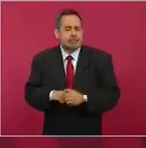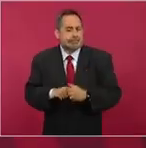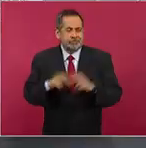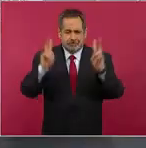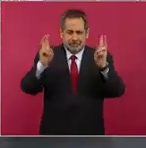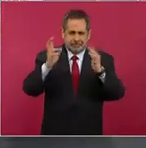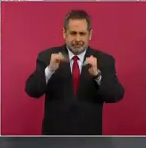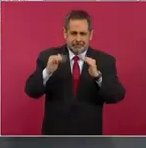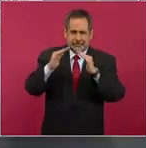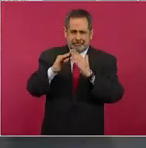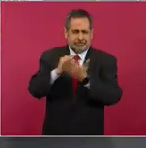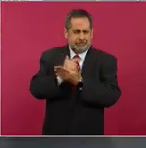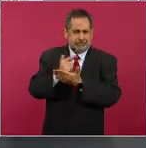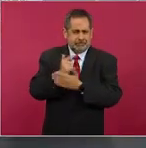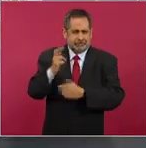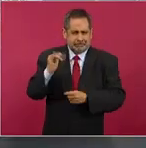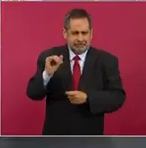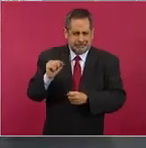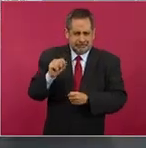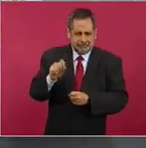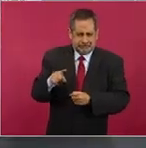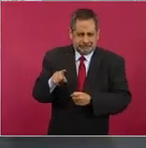gris.